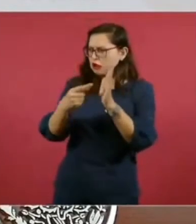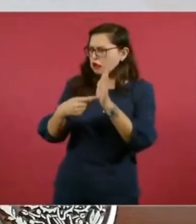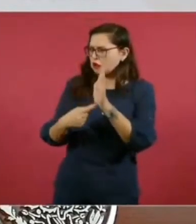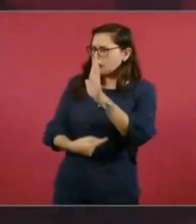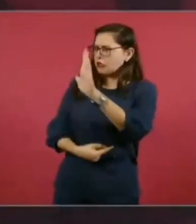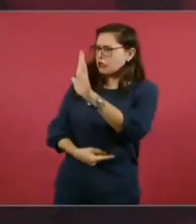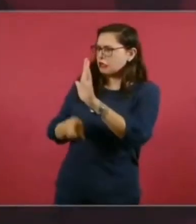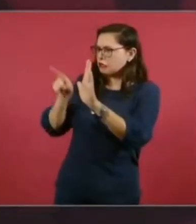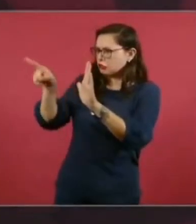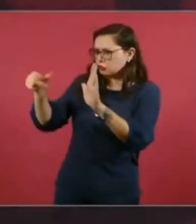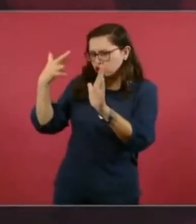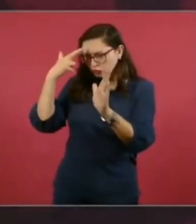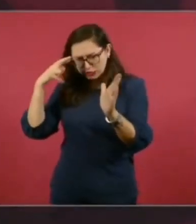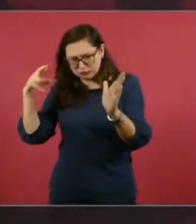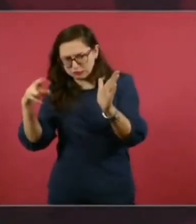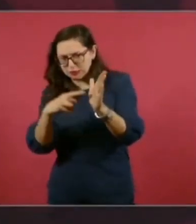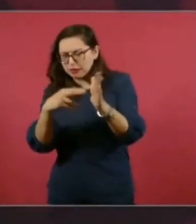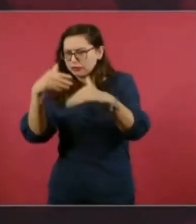ajustaron